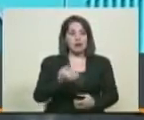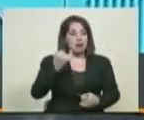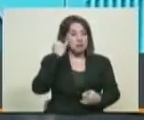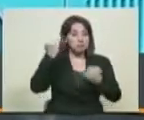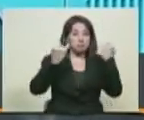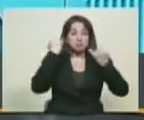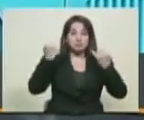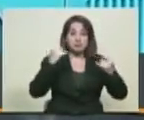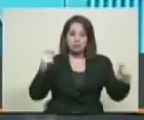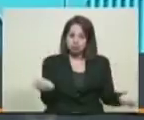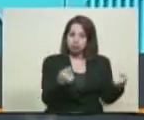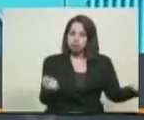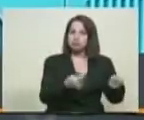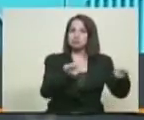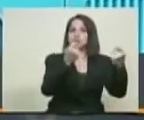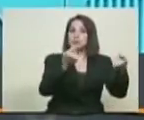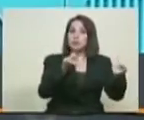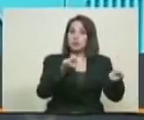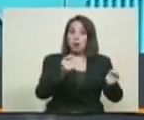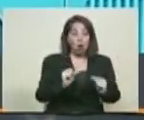pilas y a parir